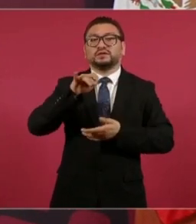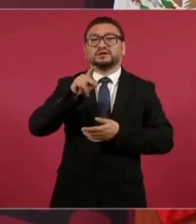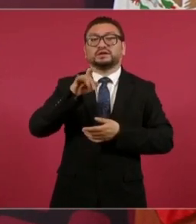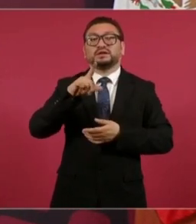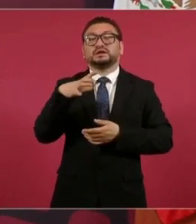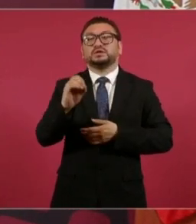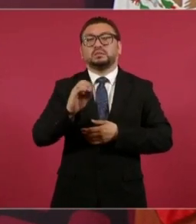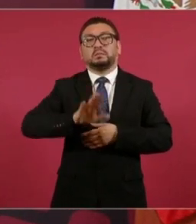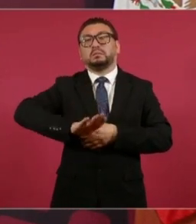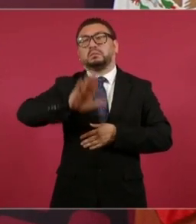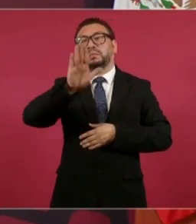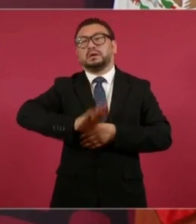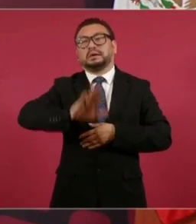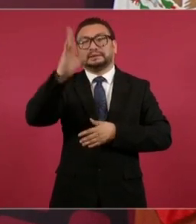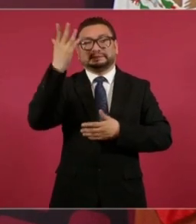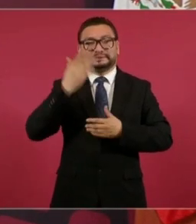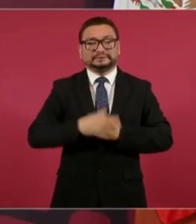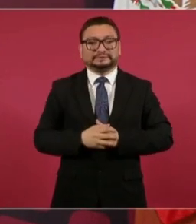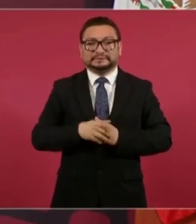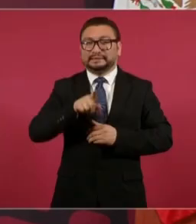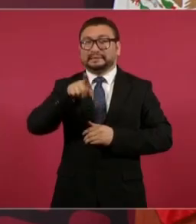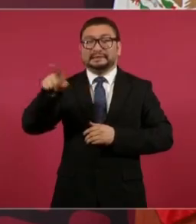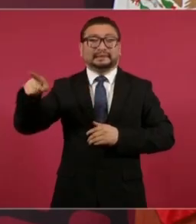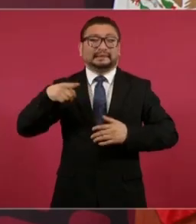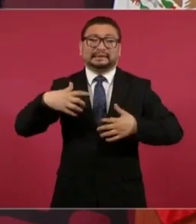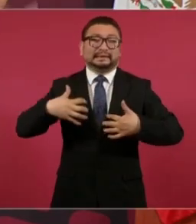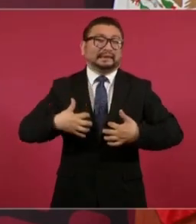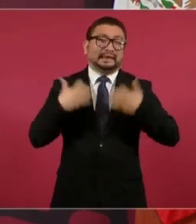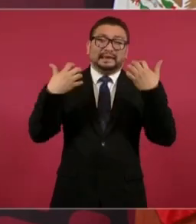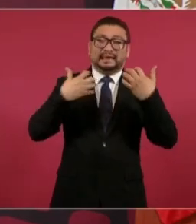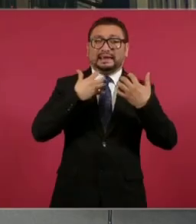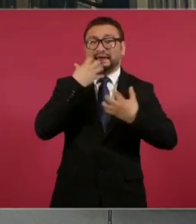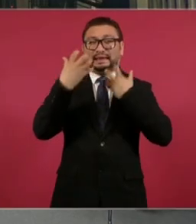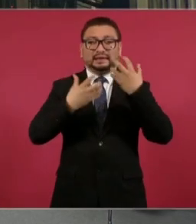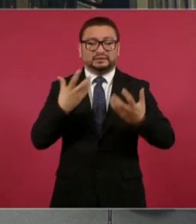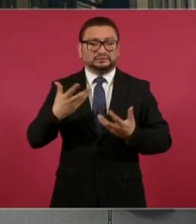fentanilo este todo un